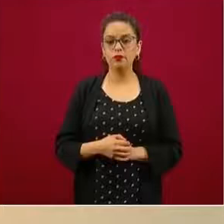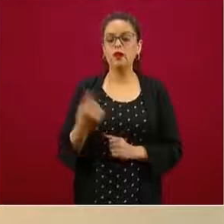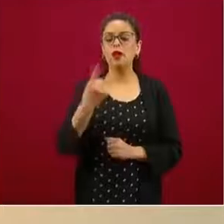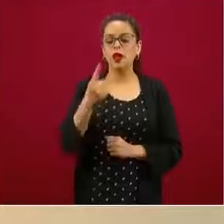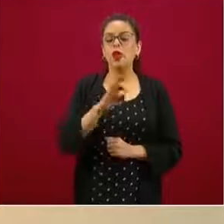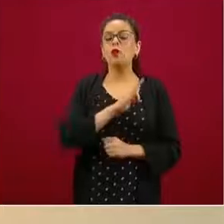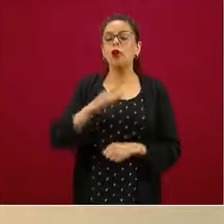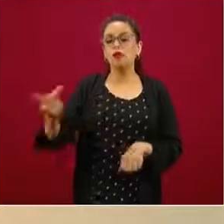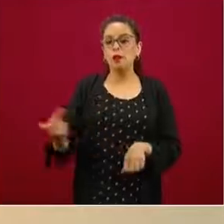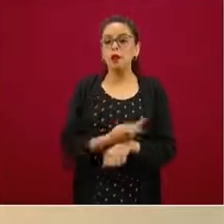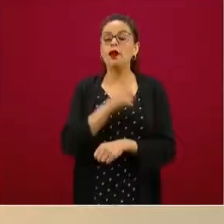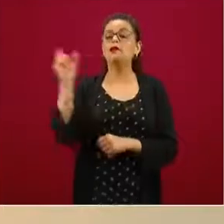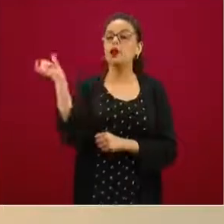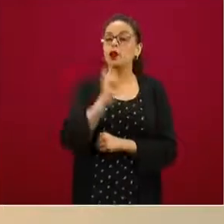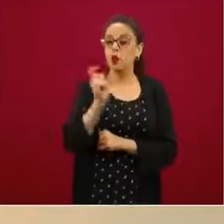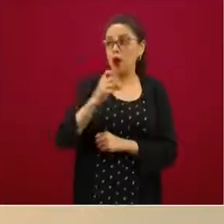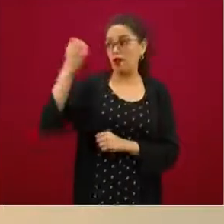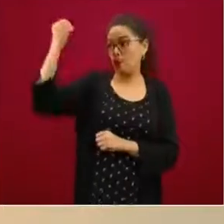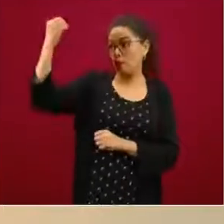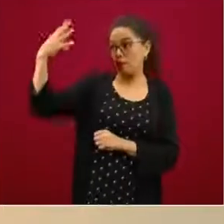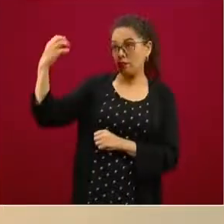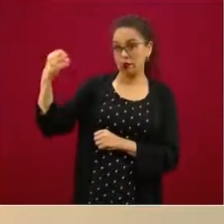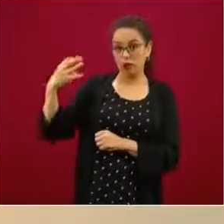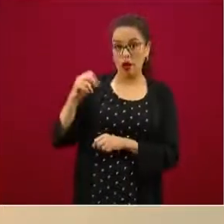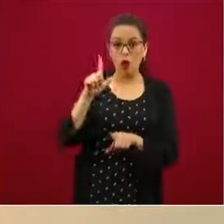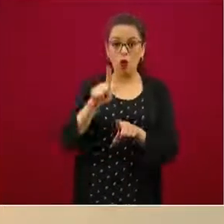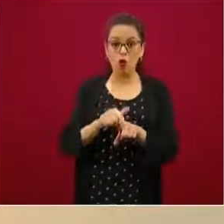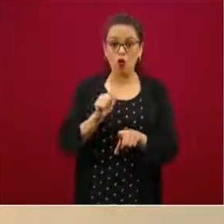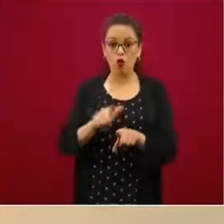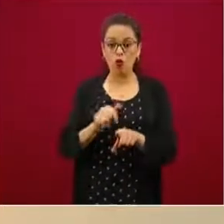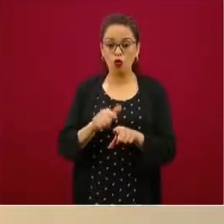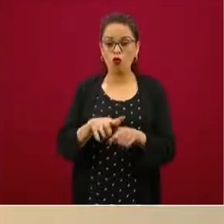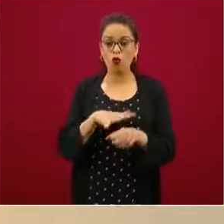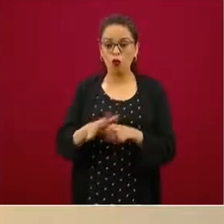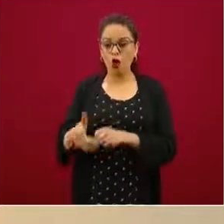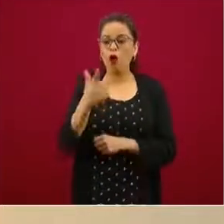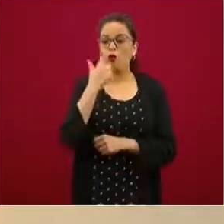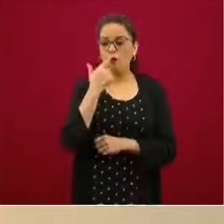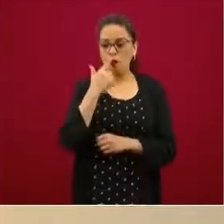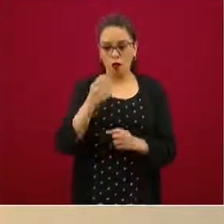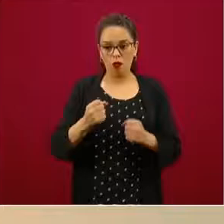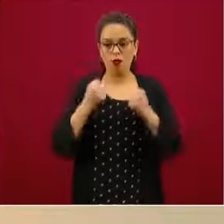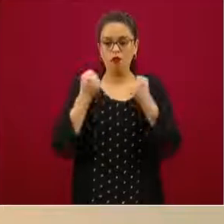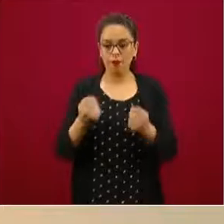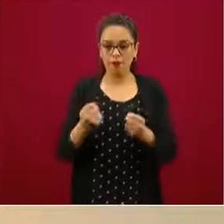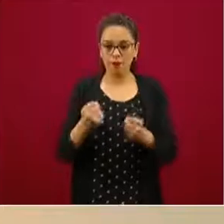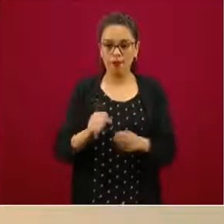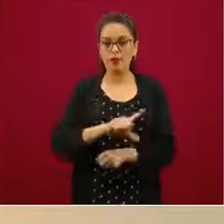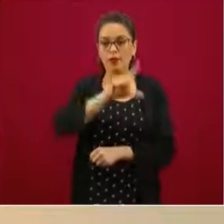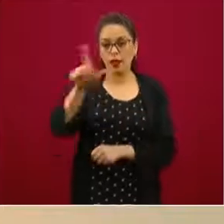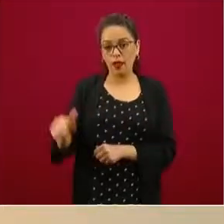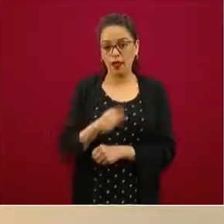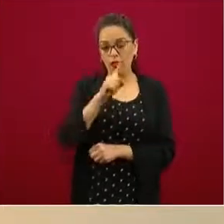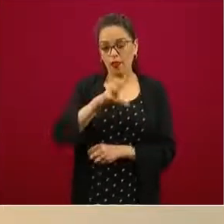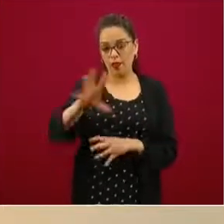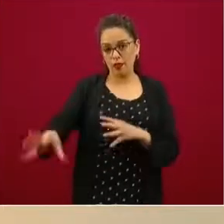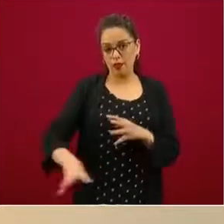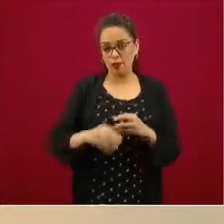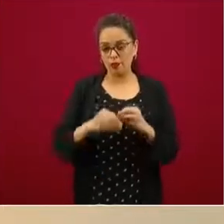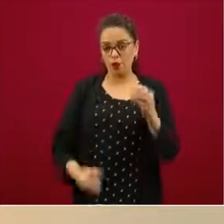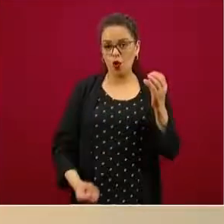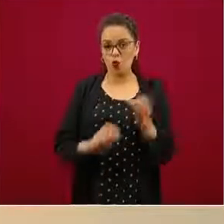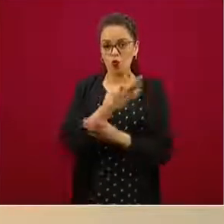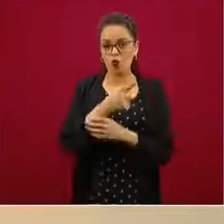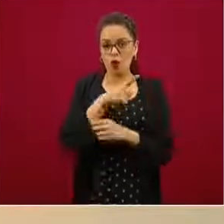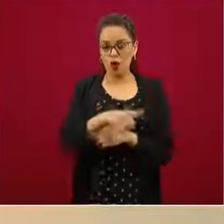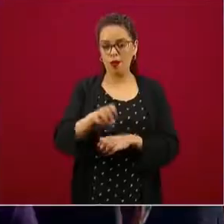que básicamente son las esenciales y que se incorporan las tres nuevas esenciales: construcción,